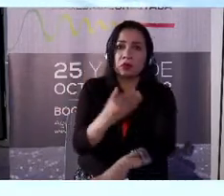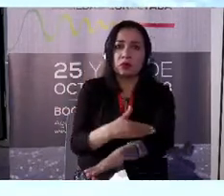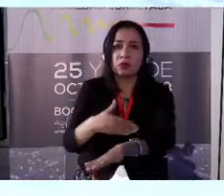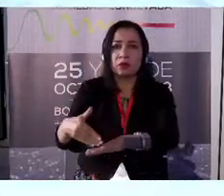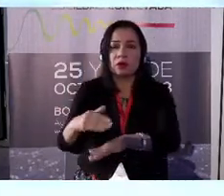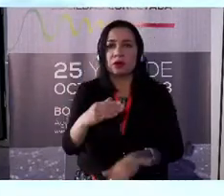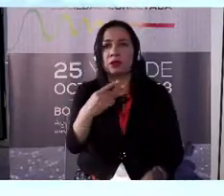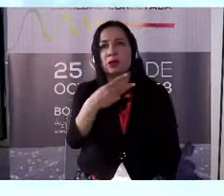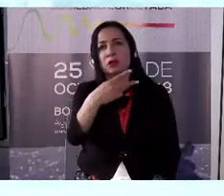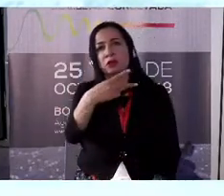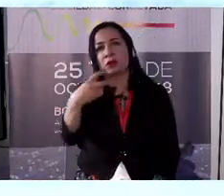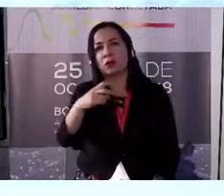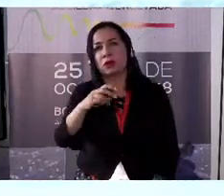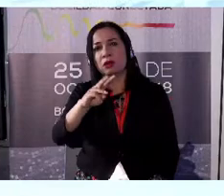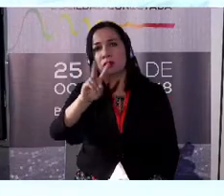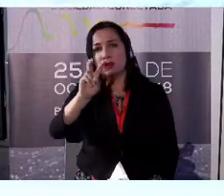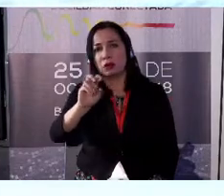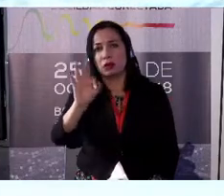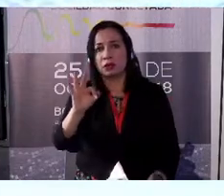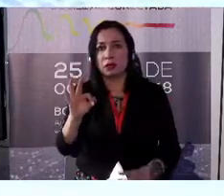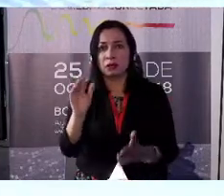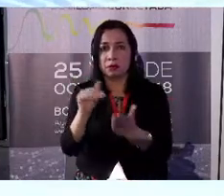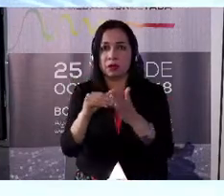$2,273,000, terminó pagando